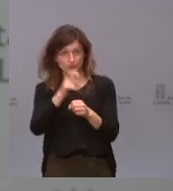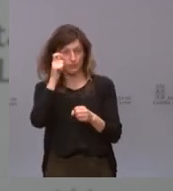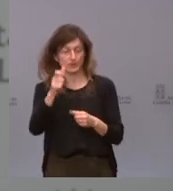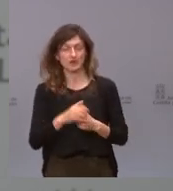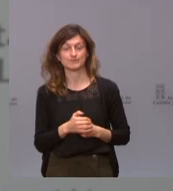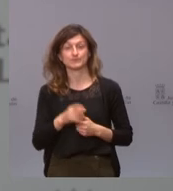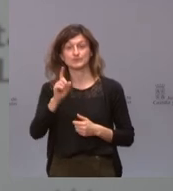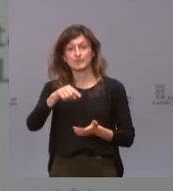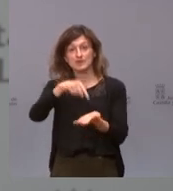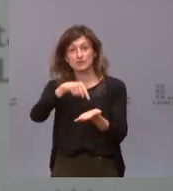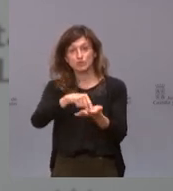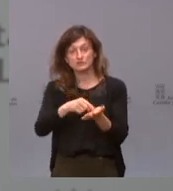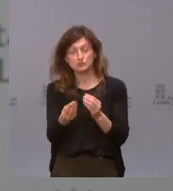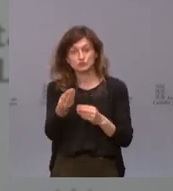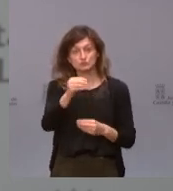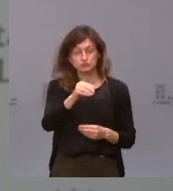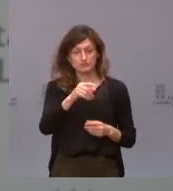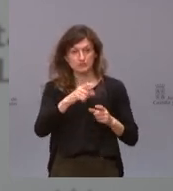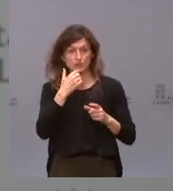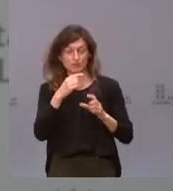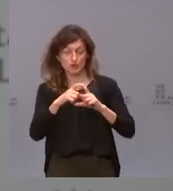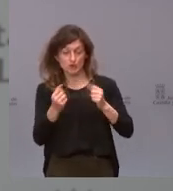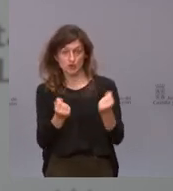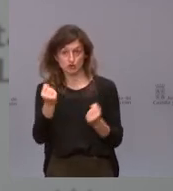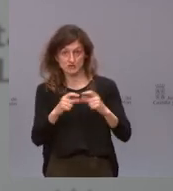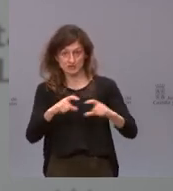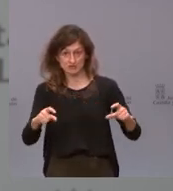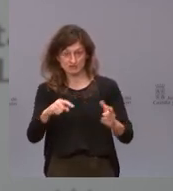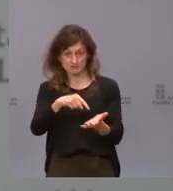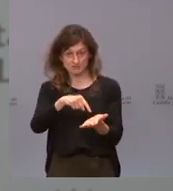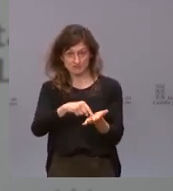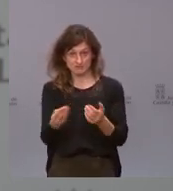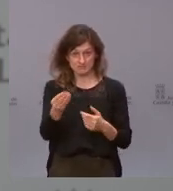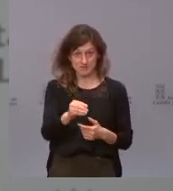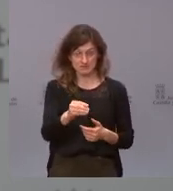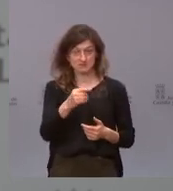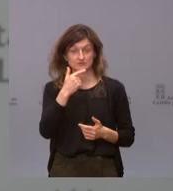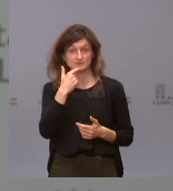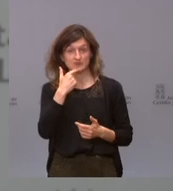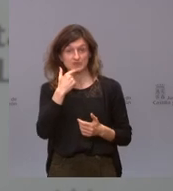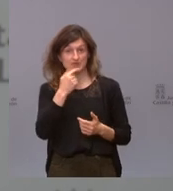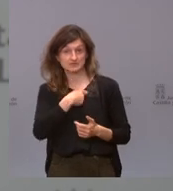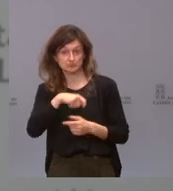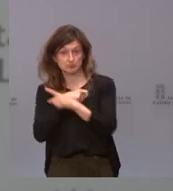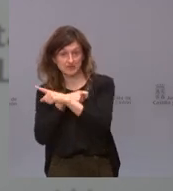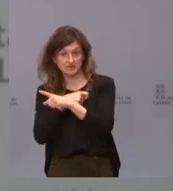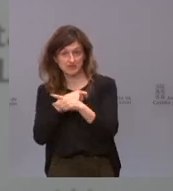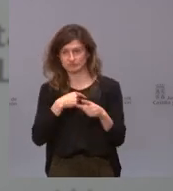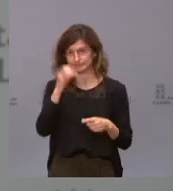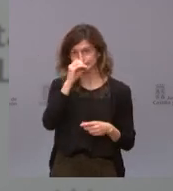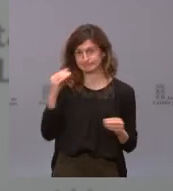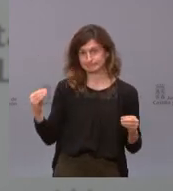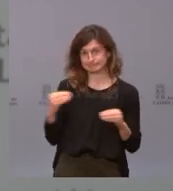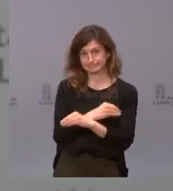torno a la subida del impuesto de matriculación de automóviles que se puso en marcha en el conjunto de españa' en contra de nuestra opinión a